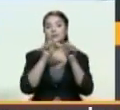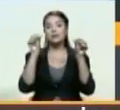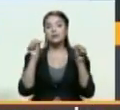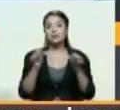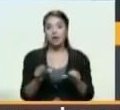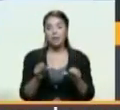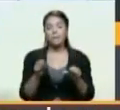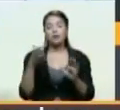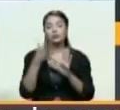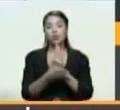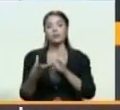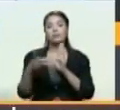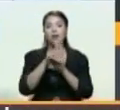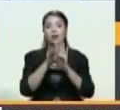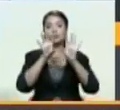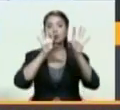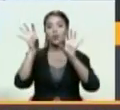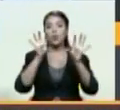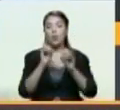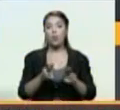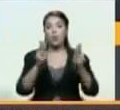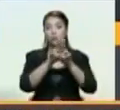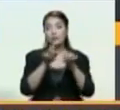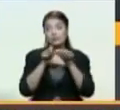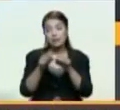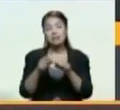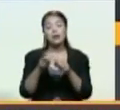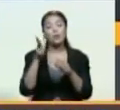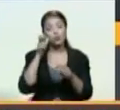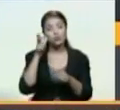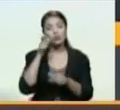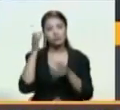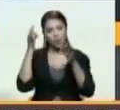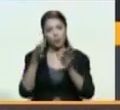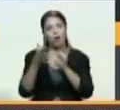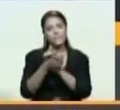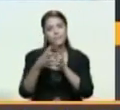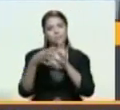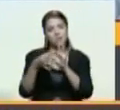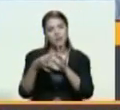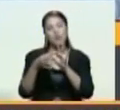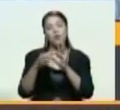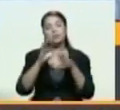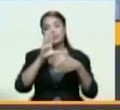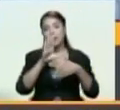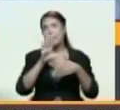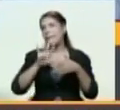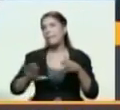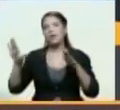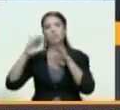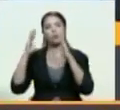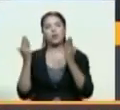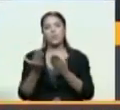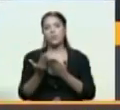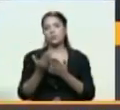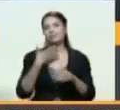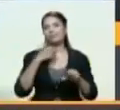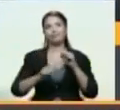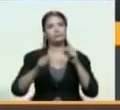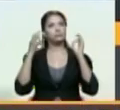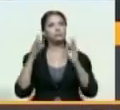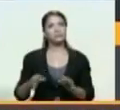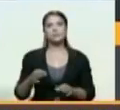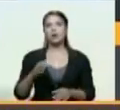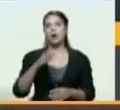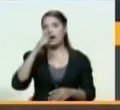de derecho de las Naciones Unidas. Y seguirán escuchando de nuestros amigos, y no solo de la región, de todo el mundo, oposición firme a